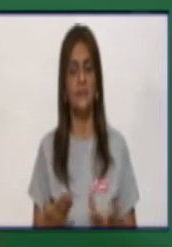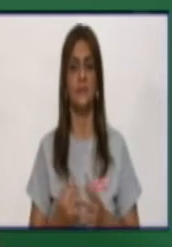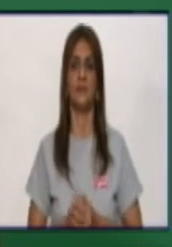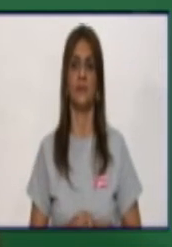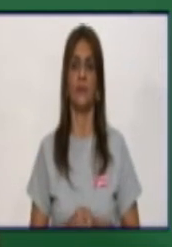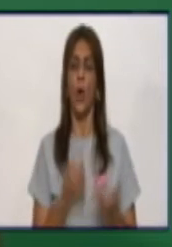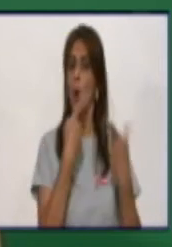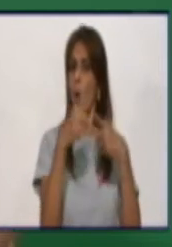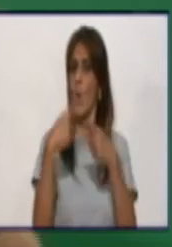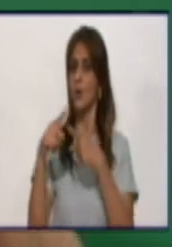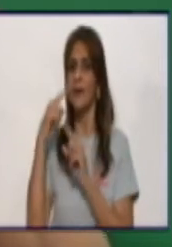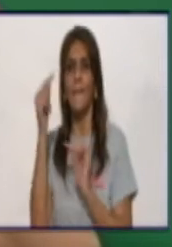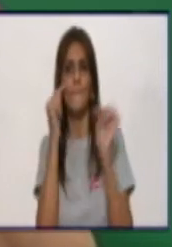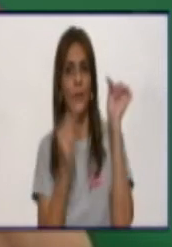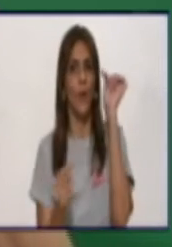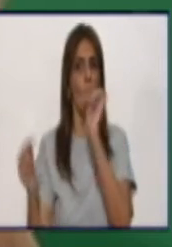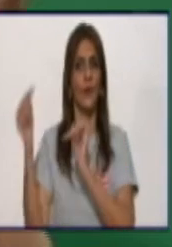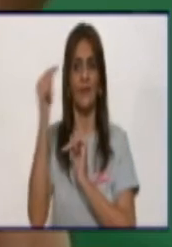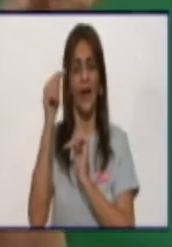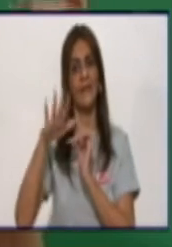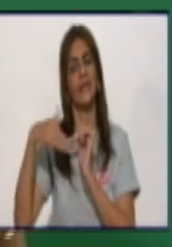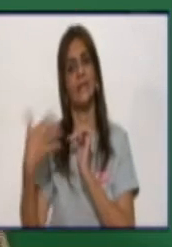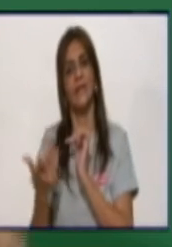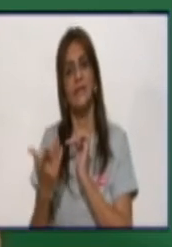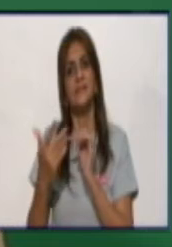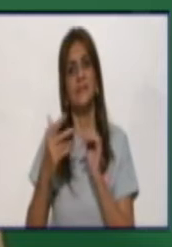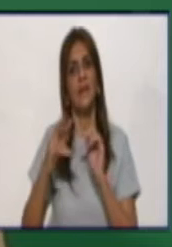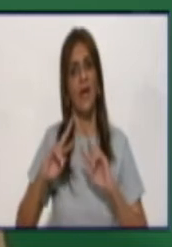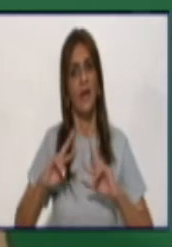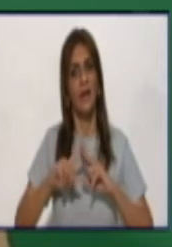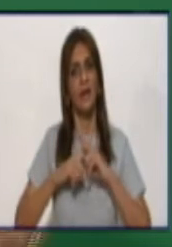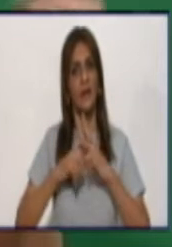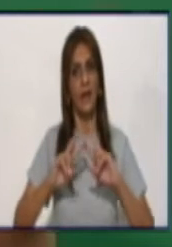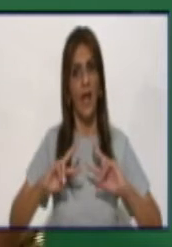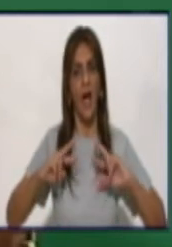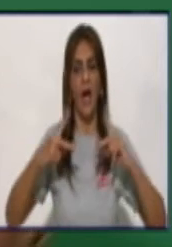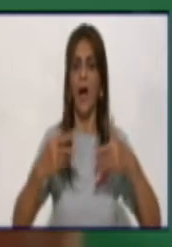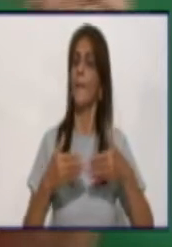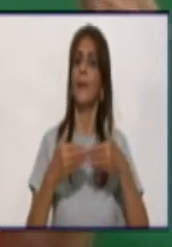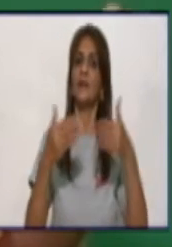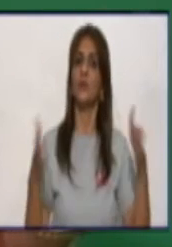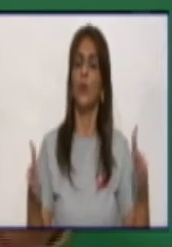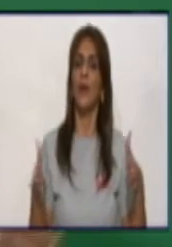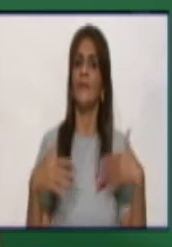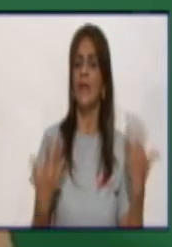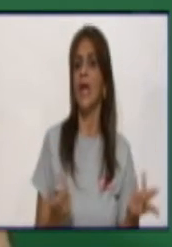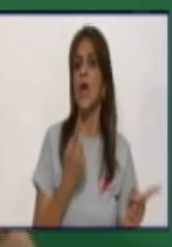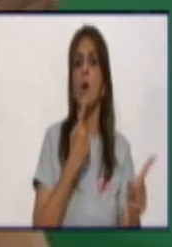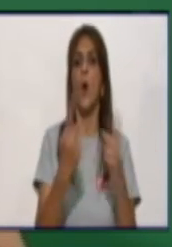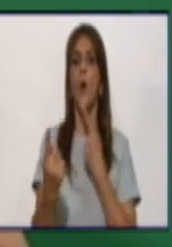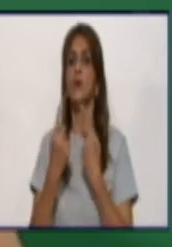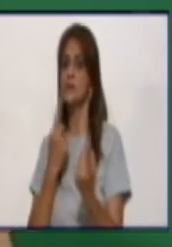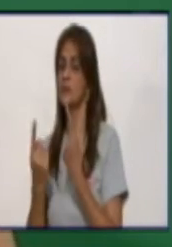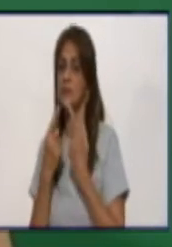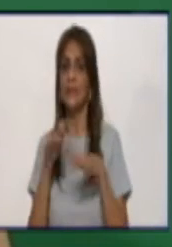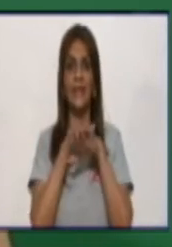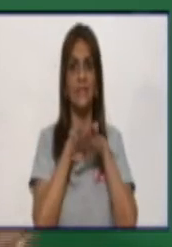prioridad y es la reapertura y el reinicio de consultas que ya